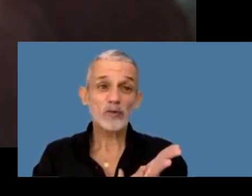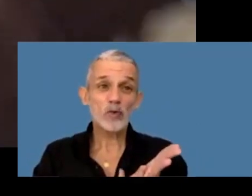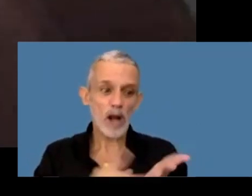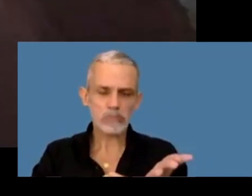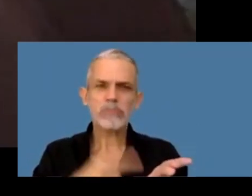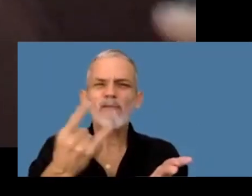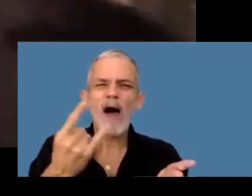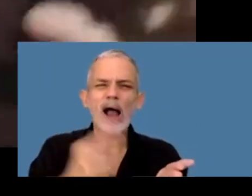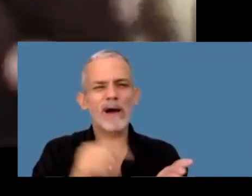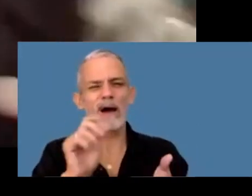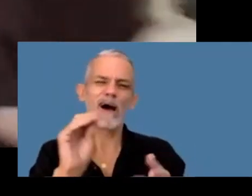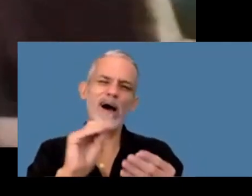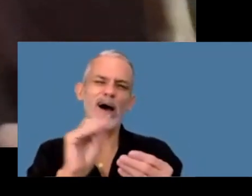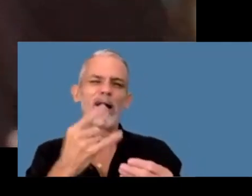O sea,